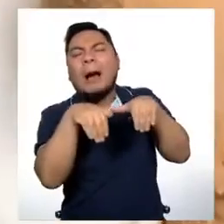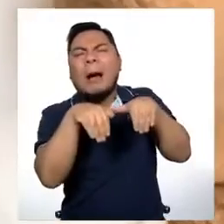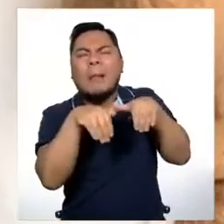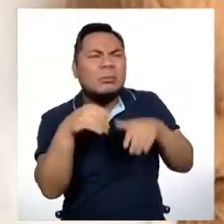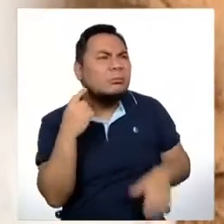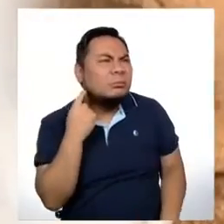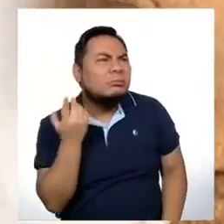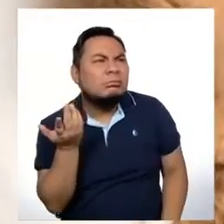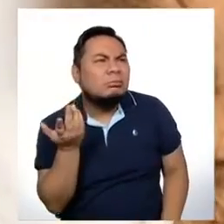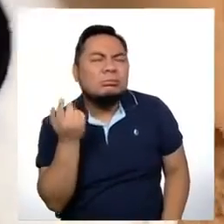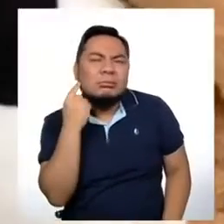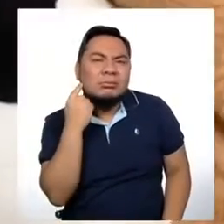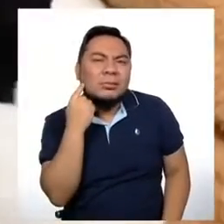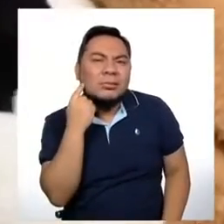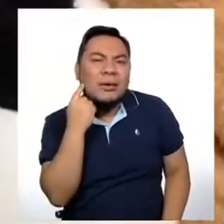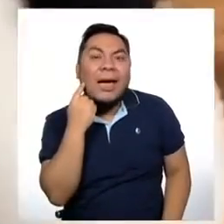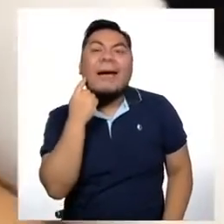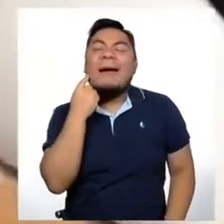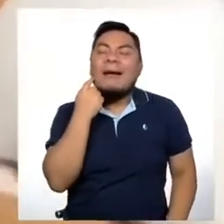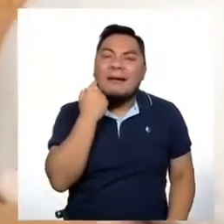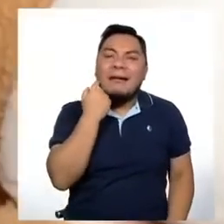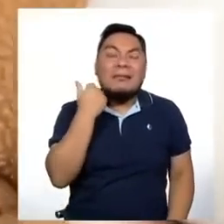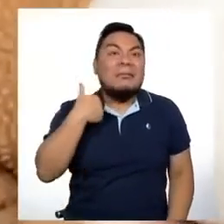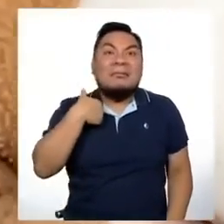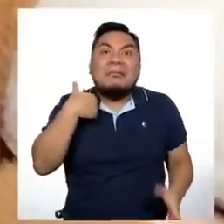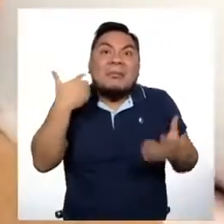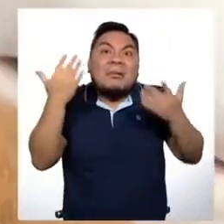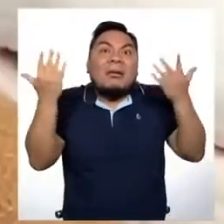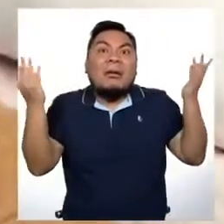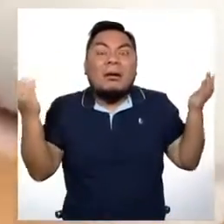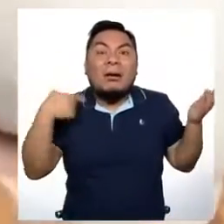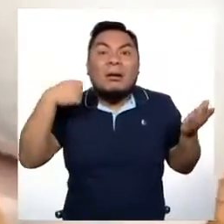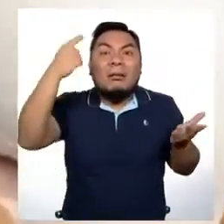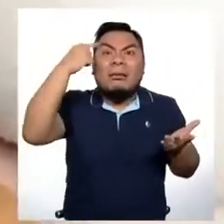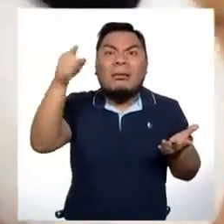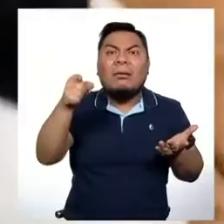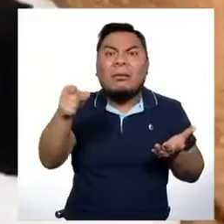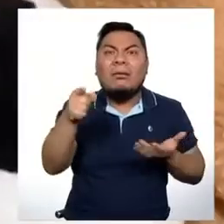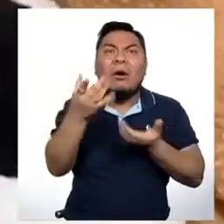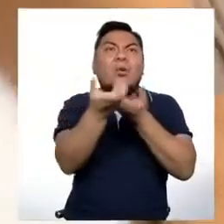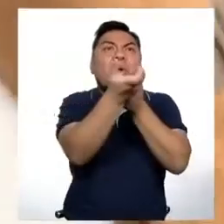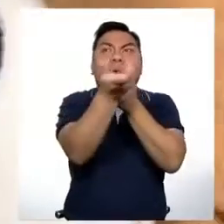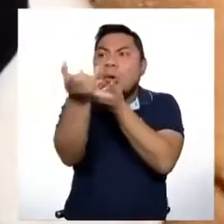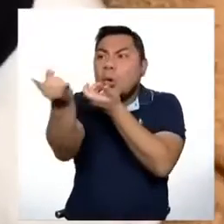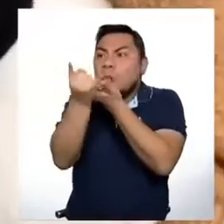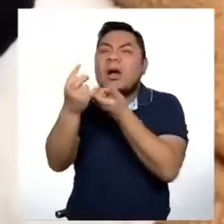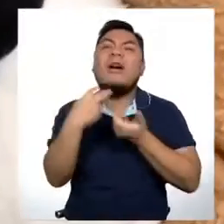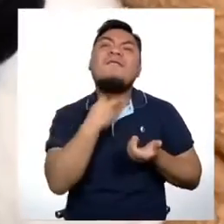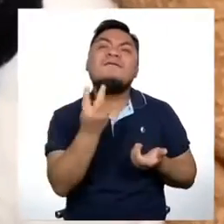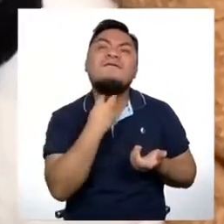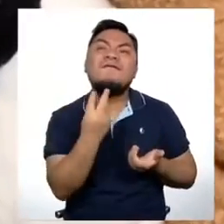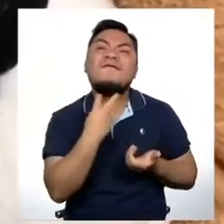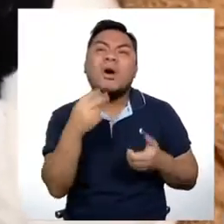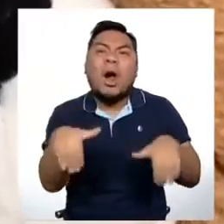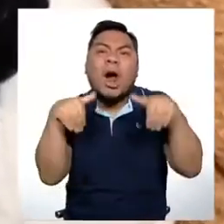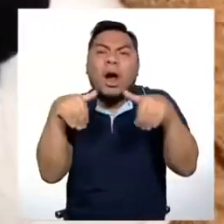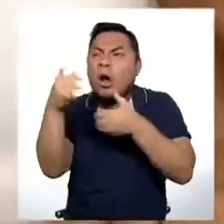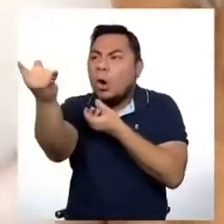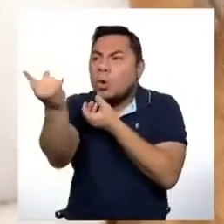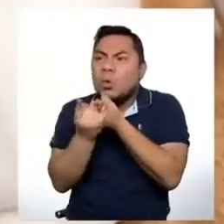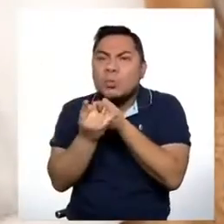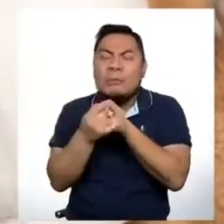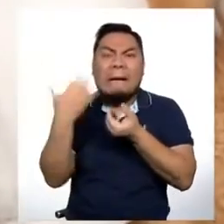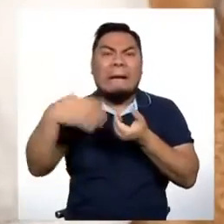¿Ah? ¡Oh! Seguro, sin darme cuenta, en algún momento atrapé la voz de Perroso. Y entonces está dentro de esta